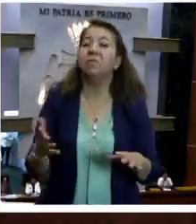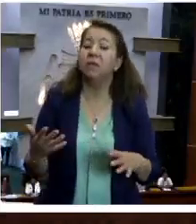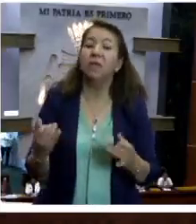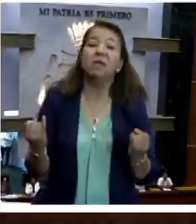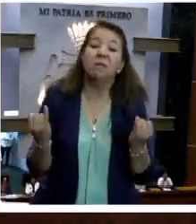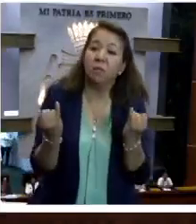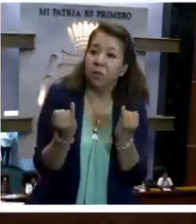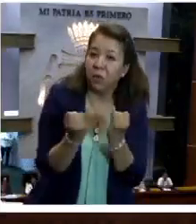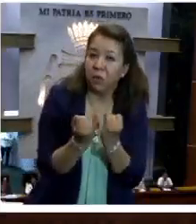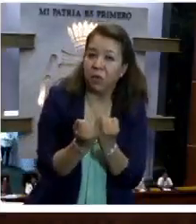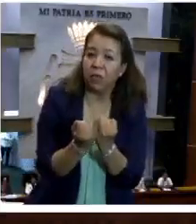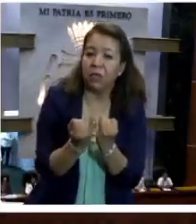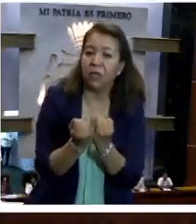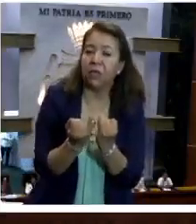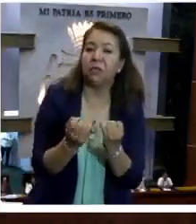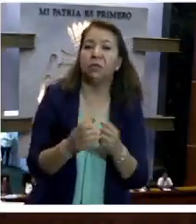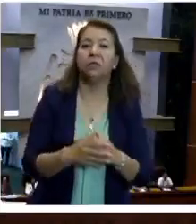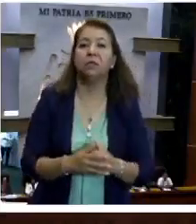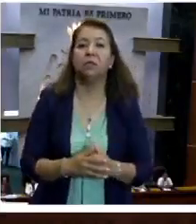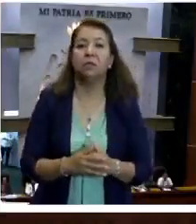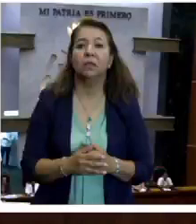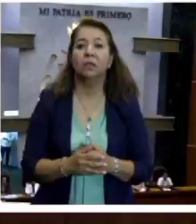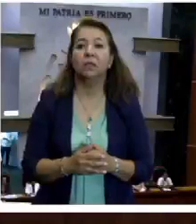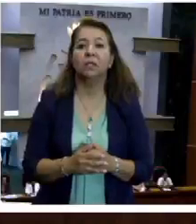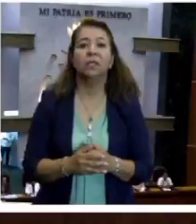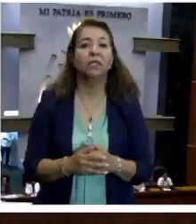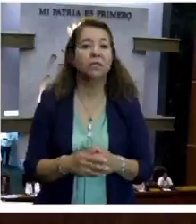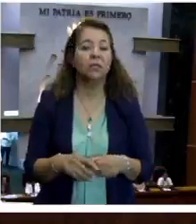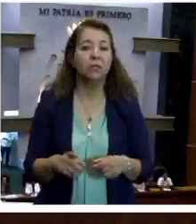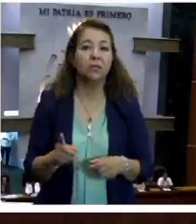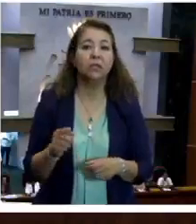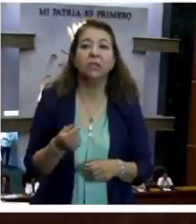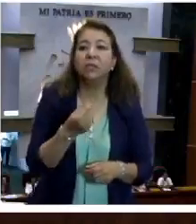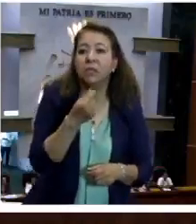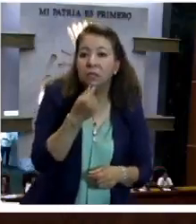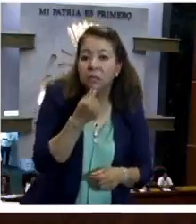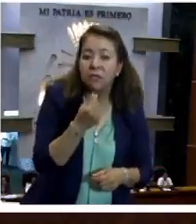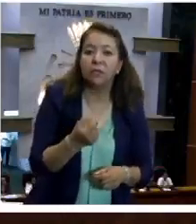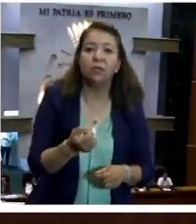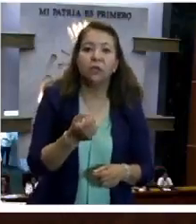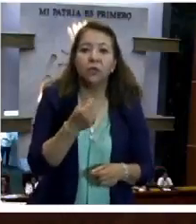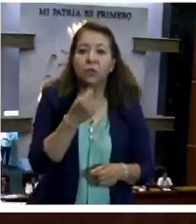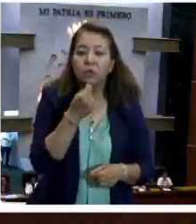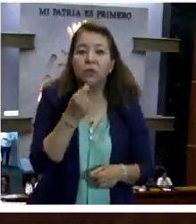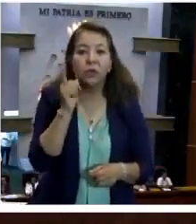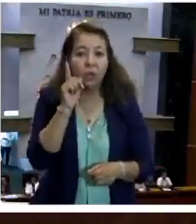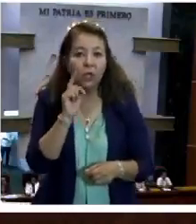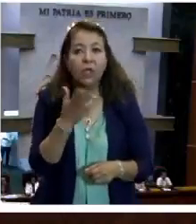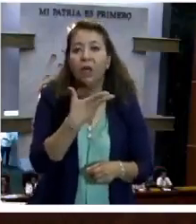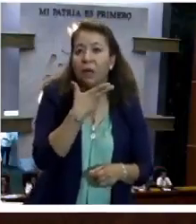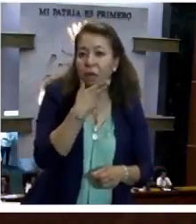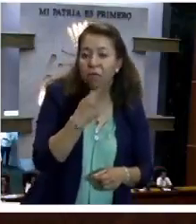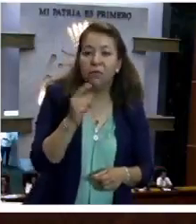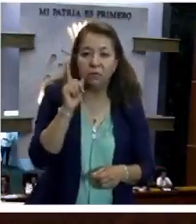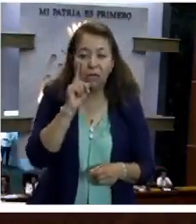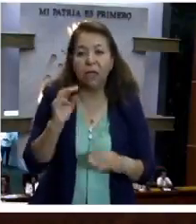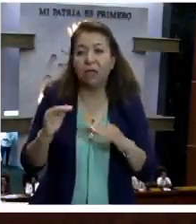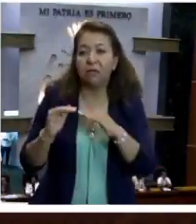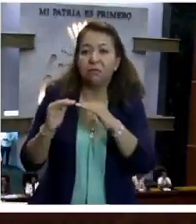igualdad sustantiva entre niñas y niños, entre hombres y